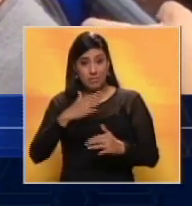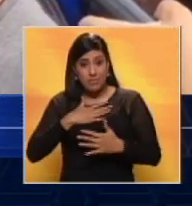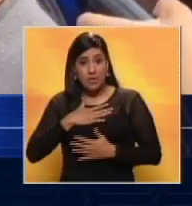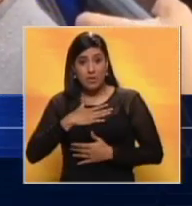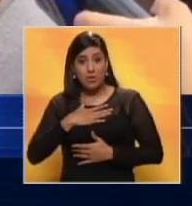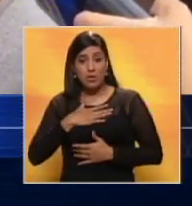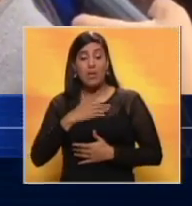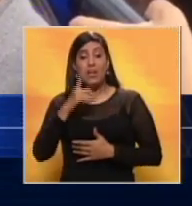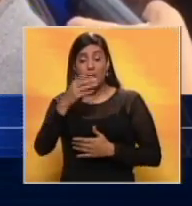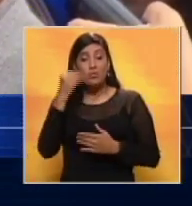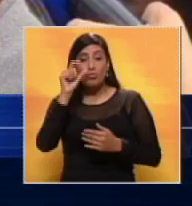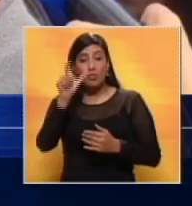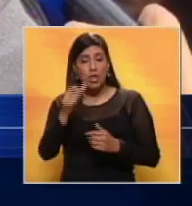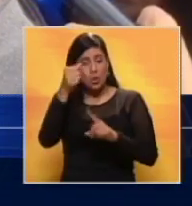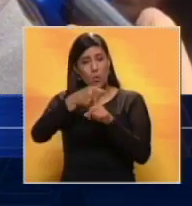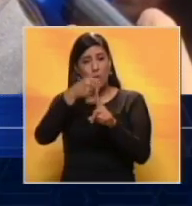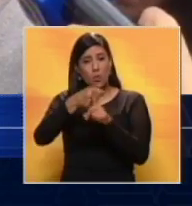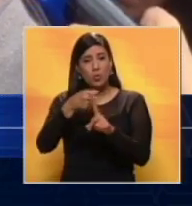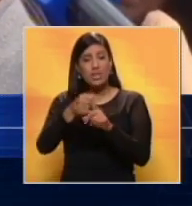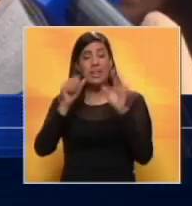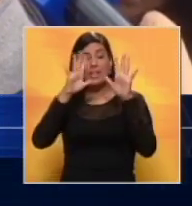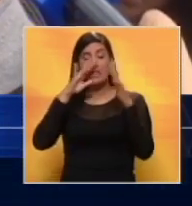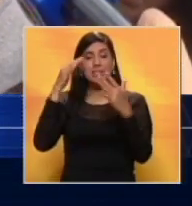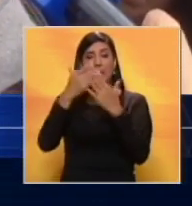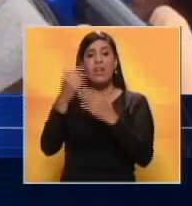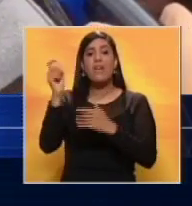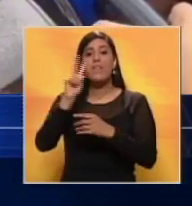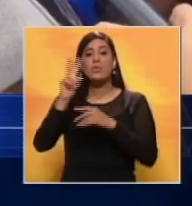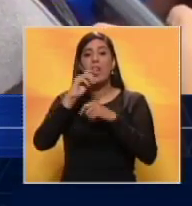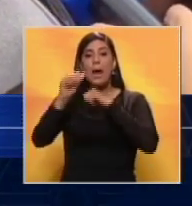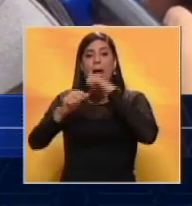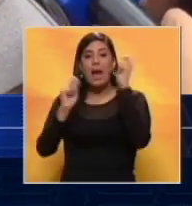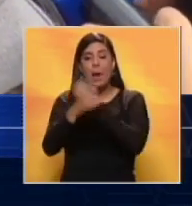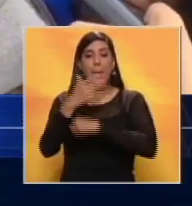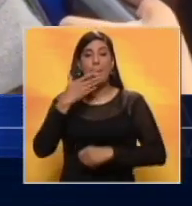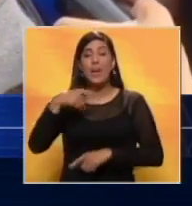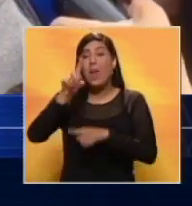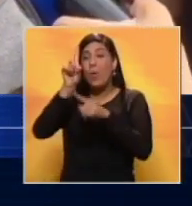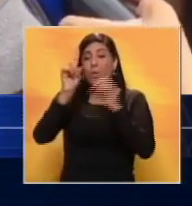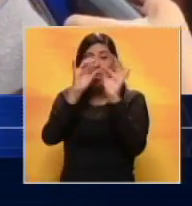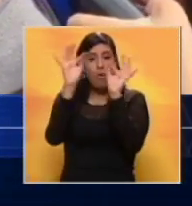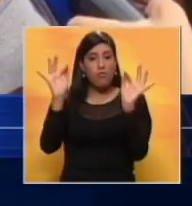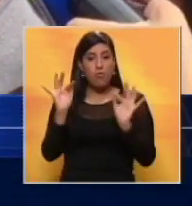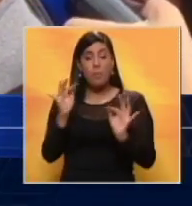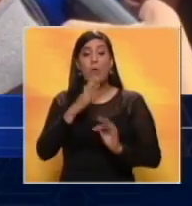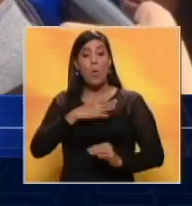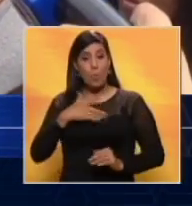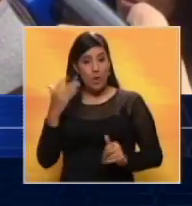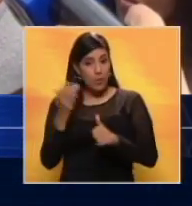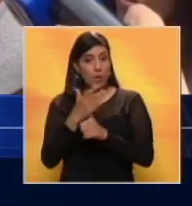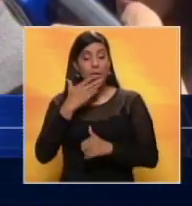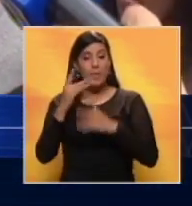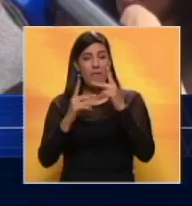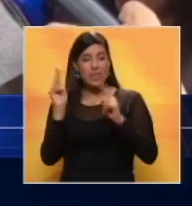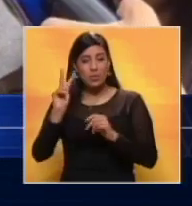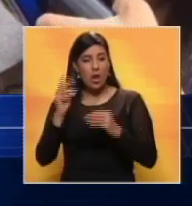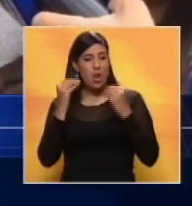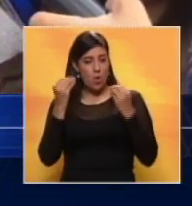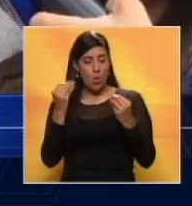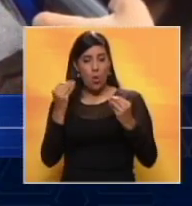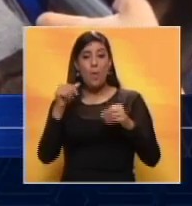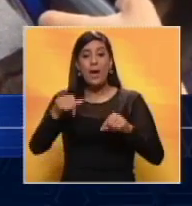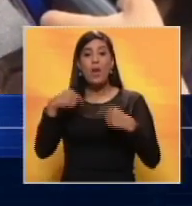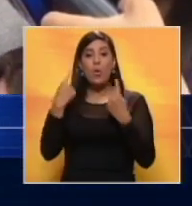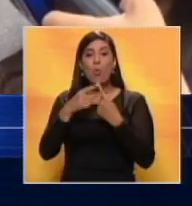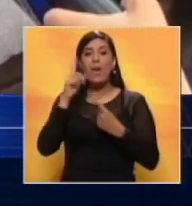hijo, ese muchacho ha luchado por más de 10 años por una Venezuela mejor. Y la única forma de poder obtener una Venezuela mejor es que las cosas